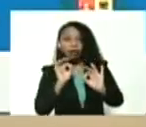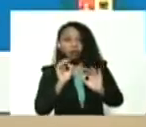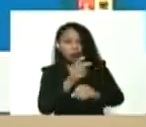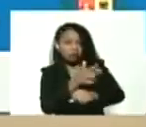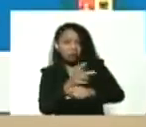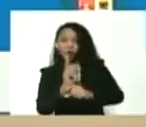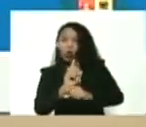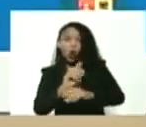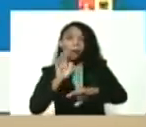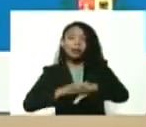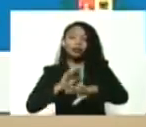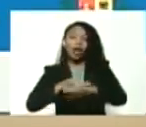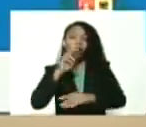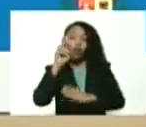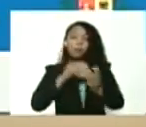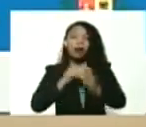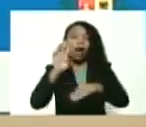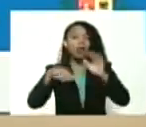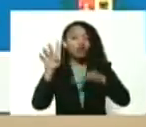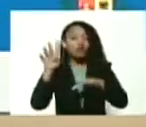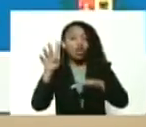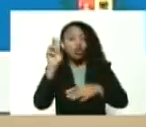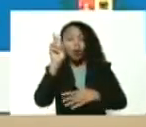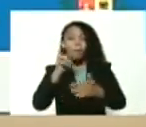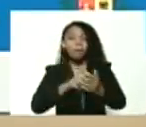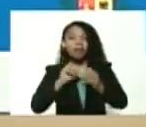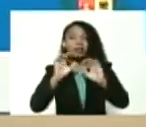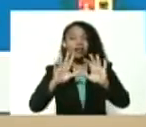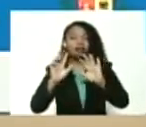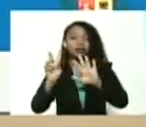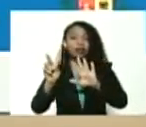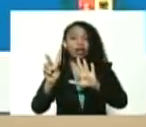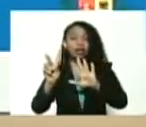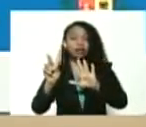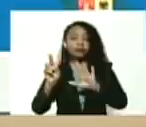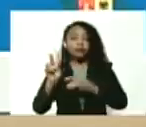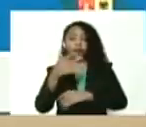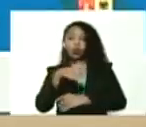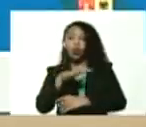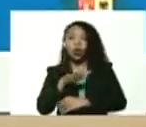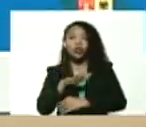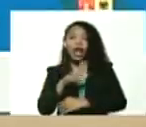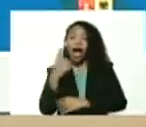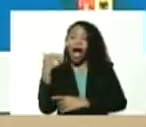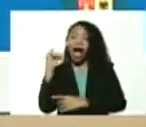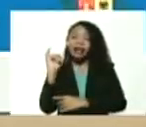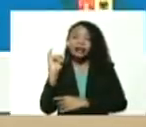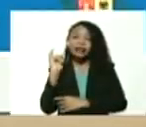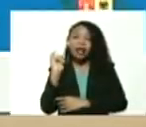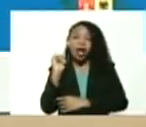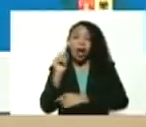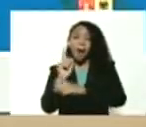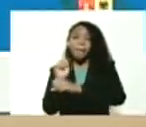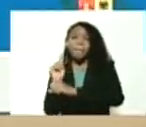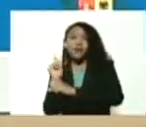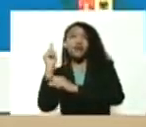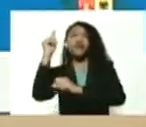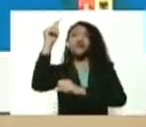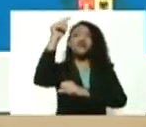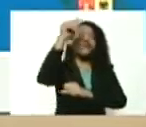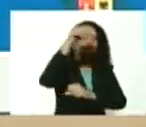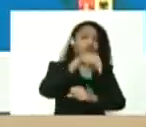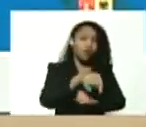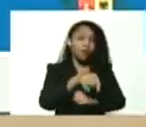como ocurrió aquí en el 2014 y en el 2017, donde empleaban hasta lanzacohetes de